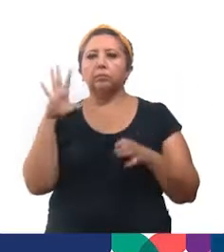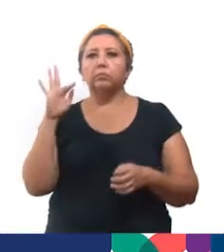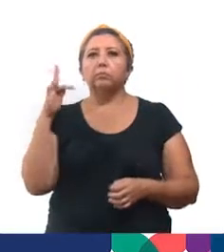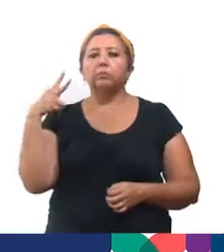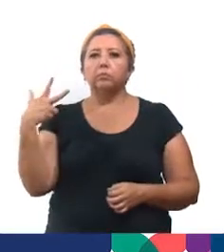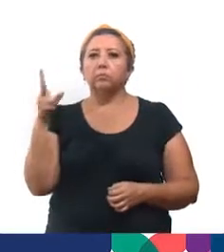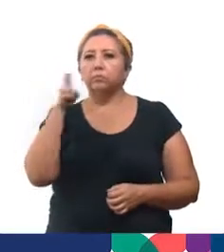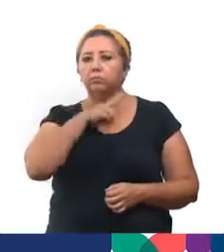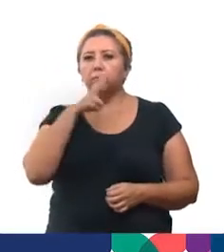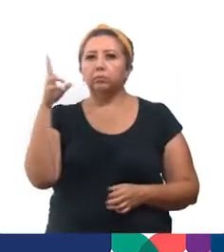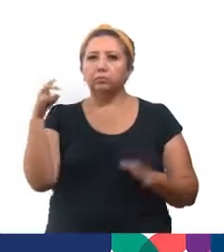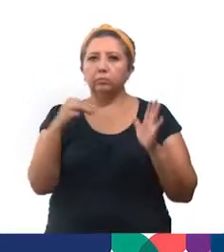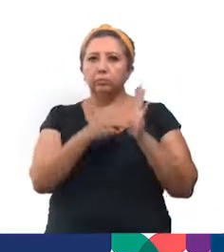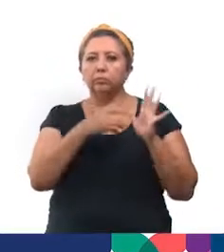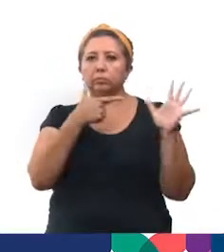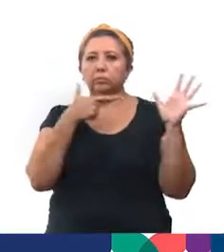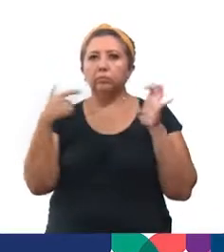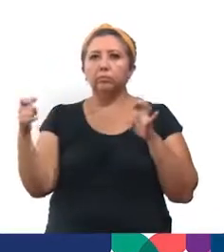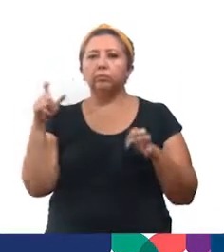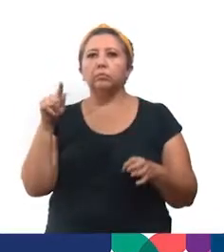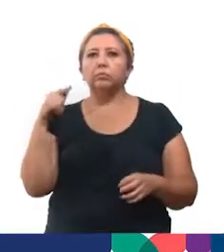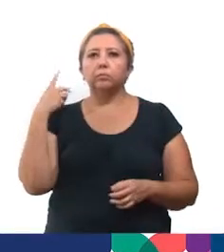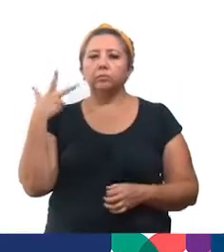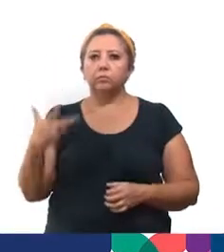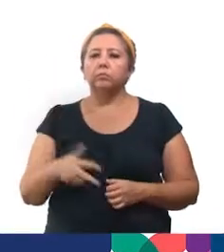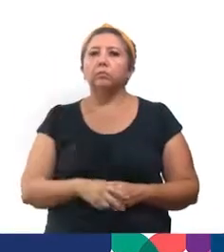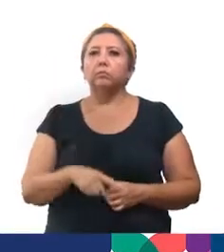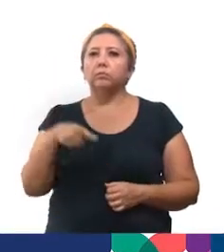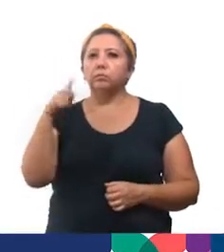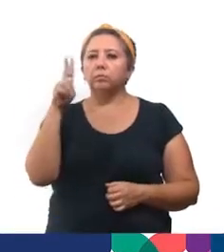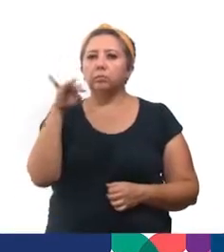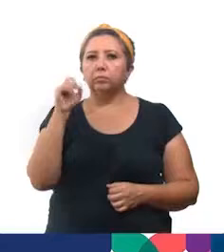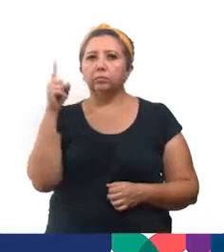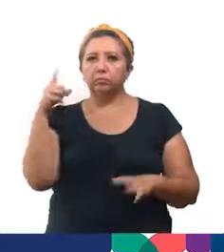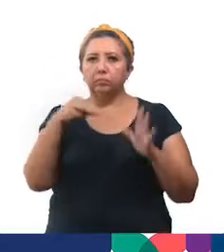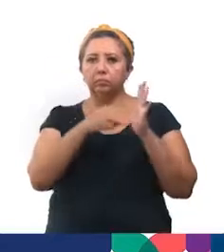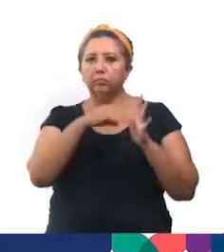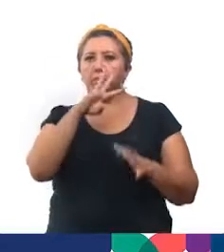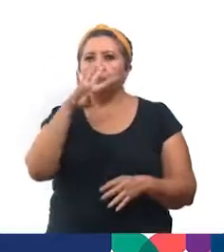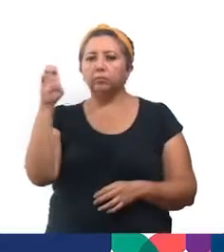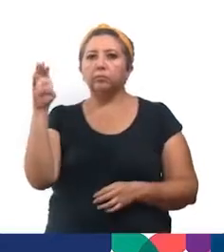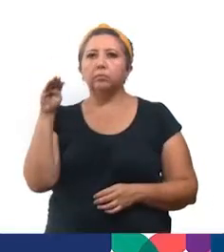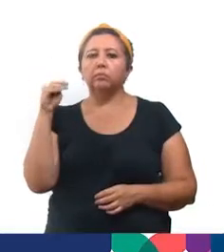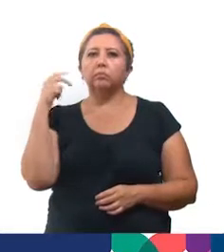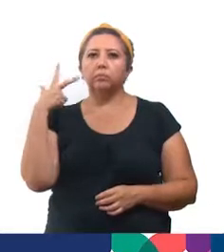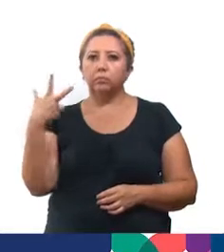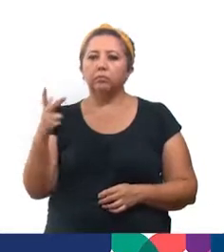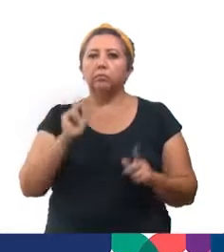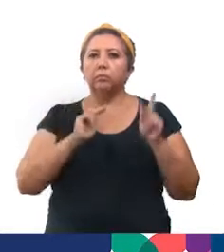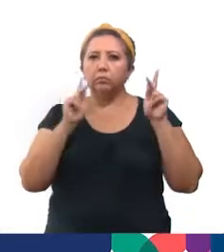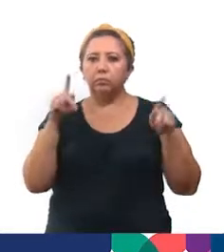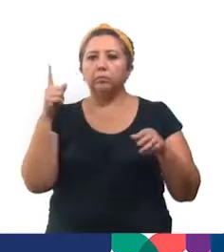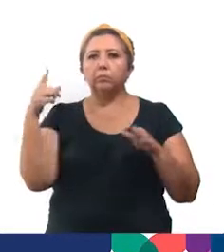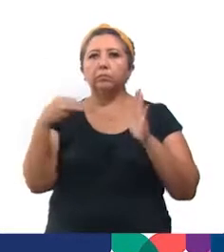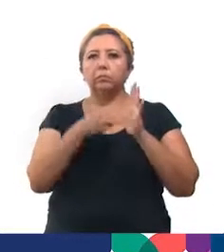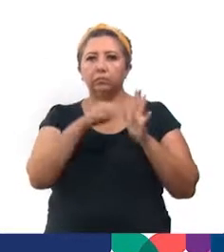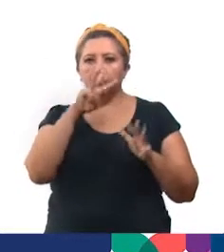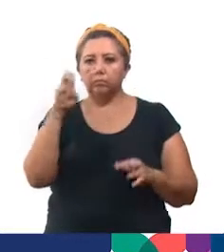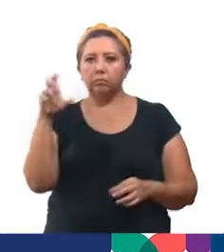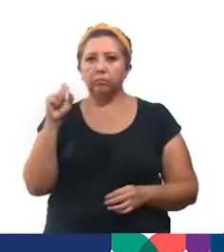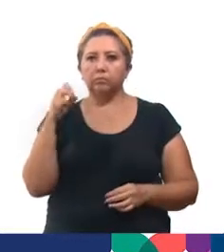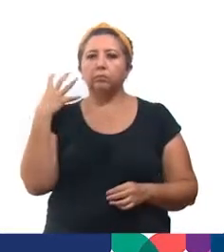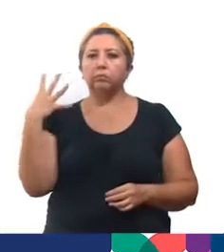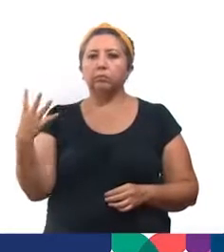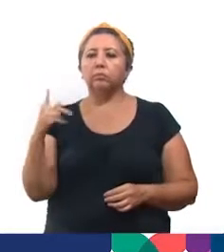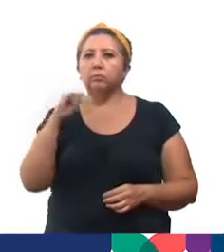29.848, Valladolid 2.778, Canacín 1.498, Progreso